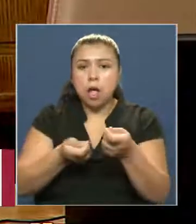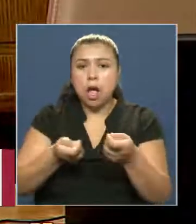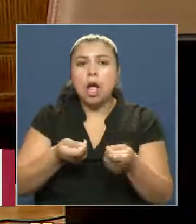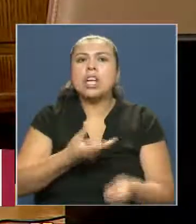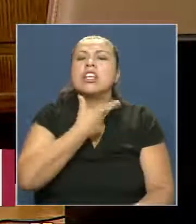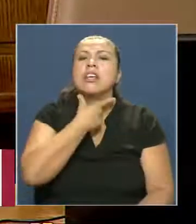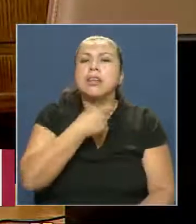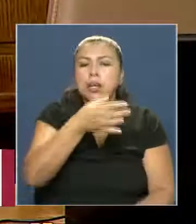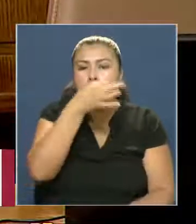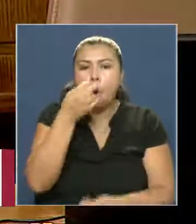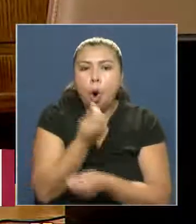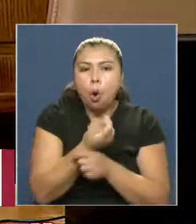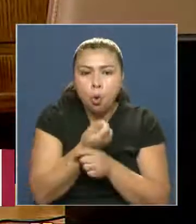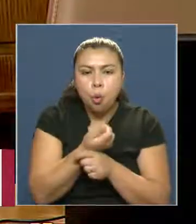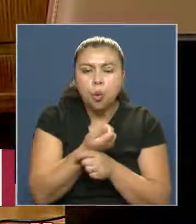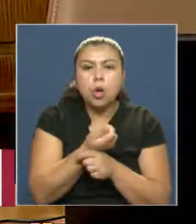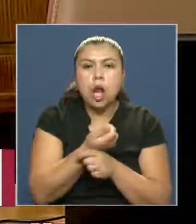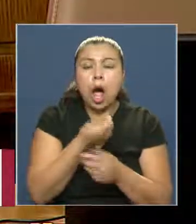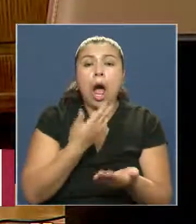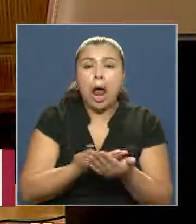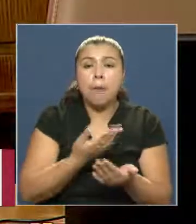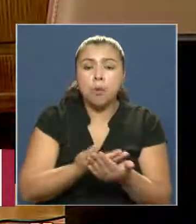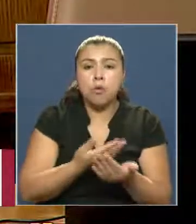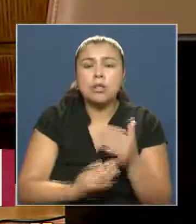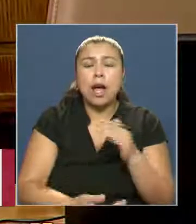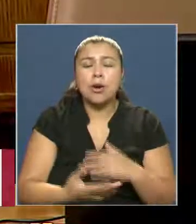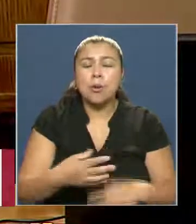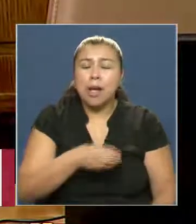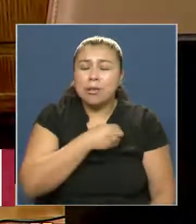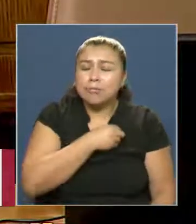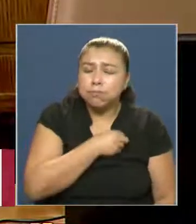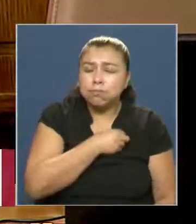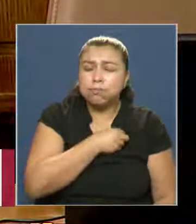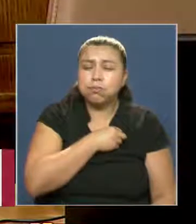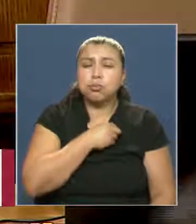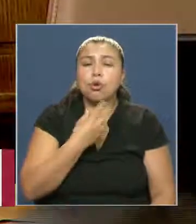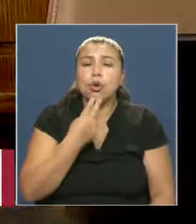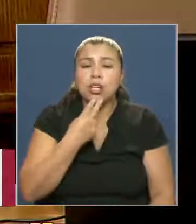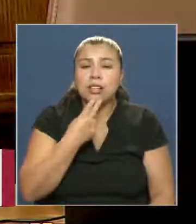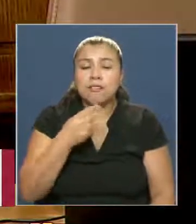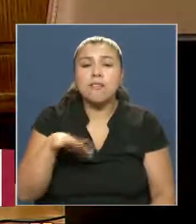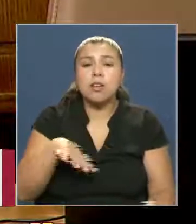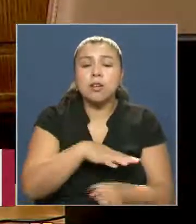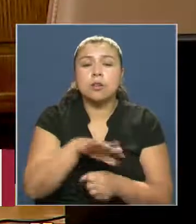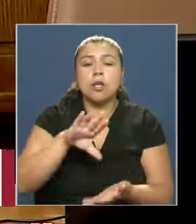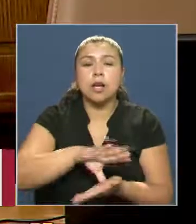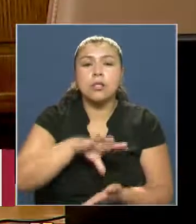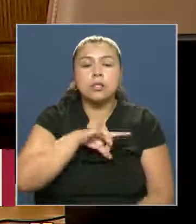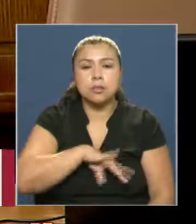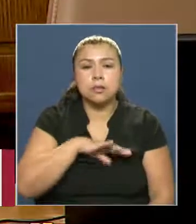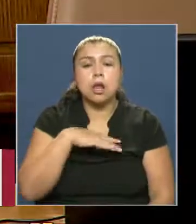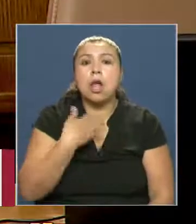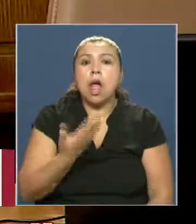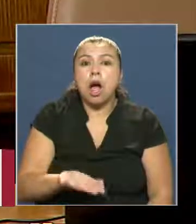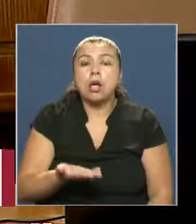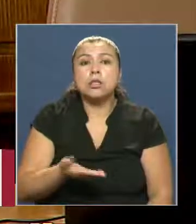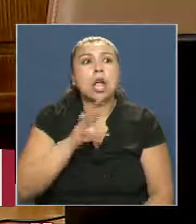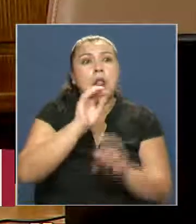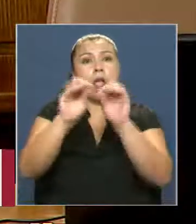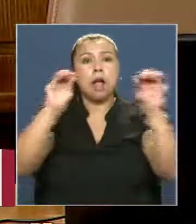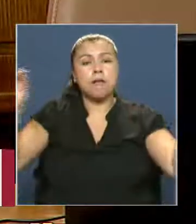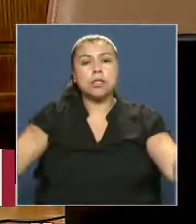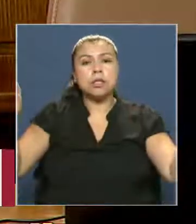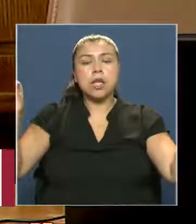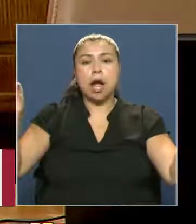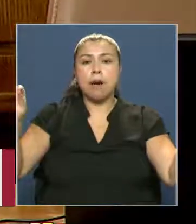lucrar, muchos de ellos, con el drama de Chile. Quienes así lo hacen, le mandamos un mensaje firme y